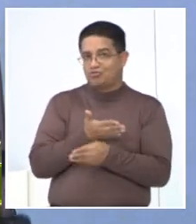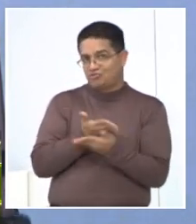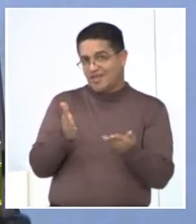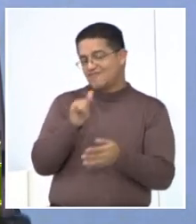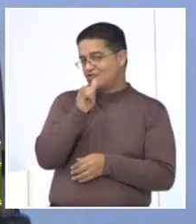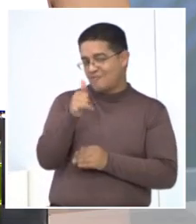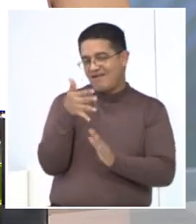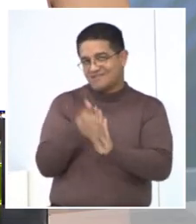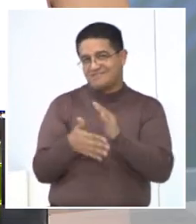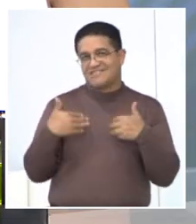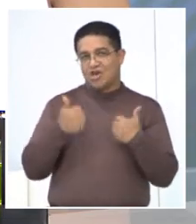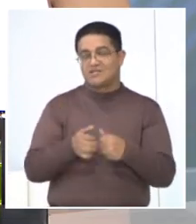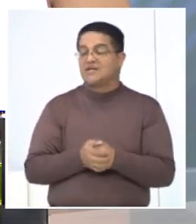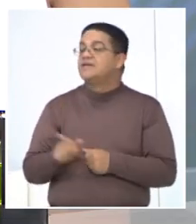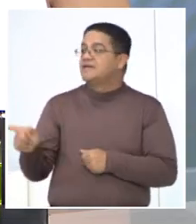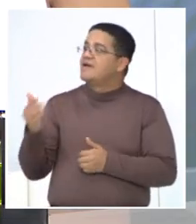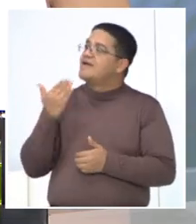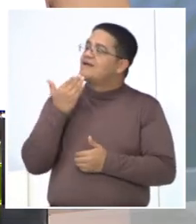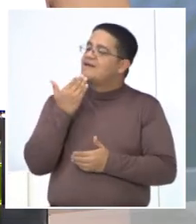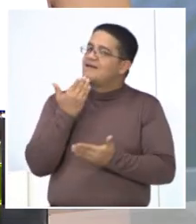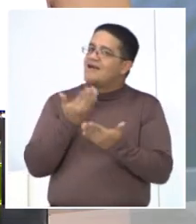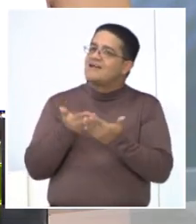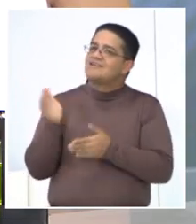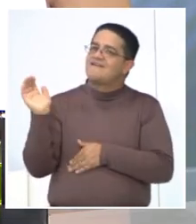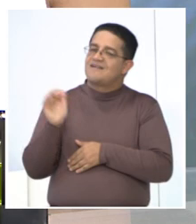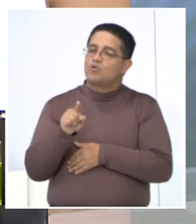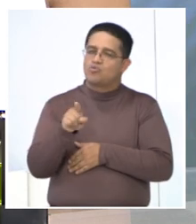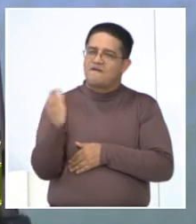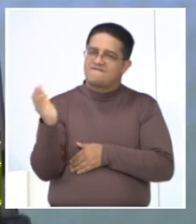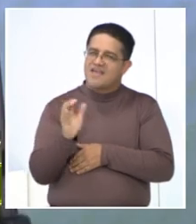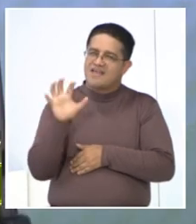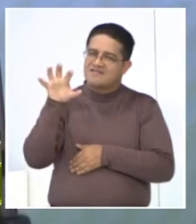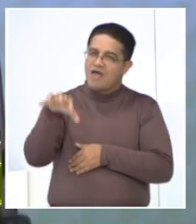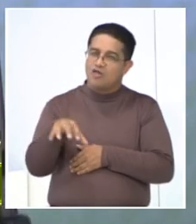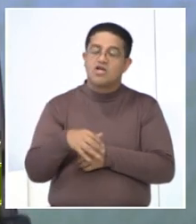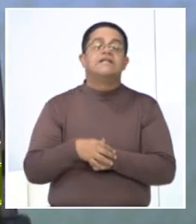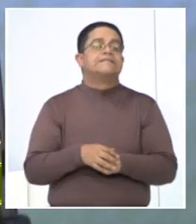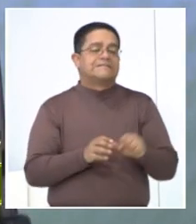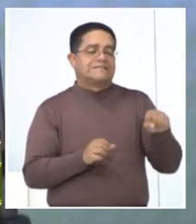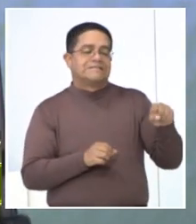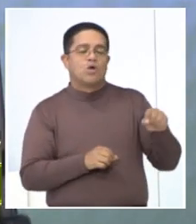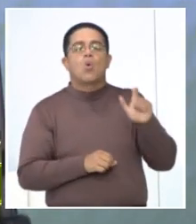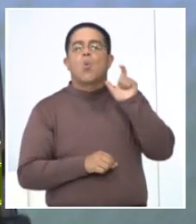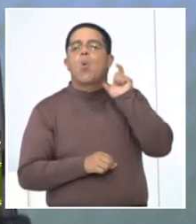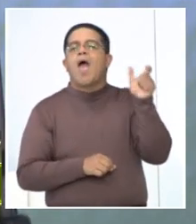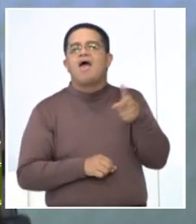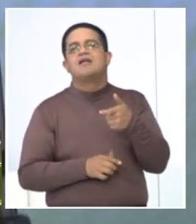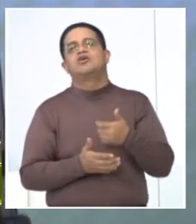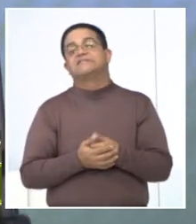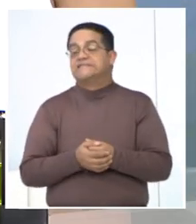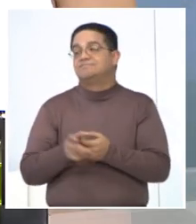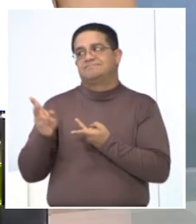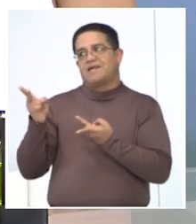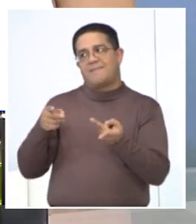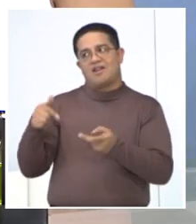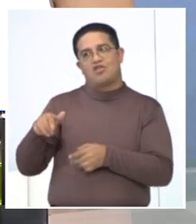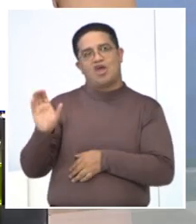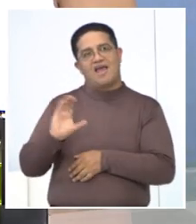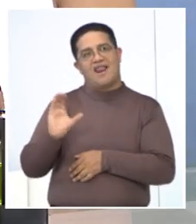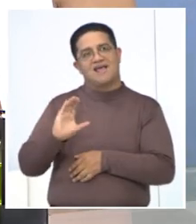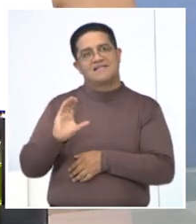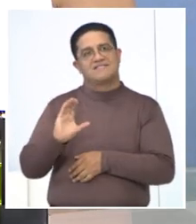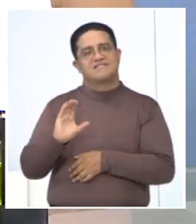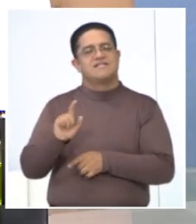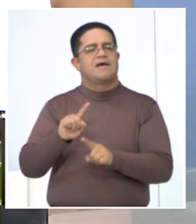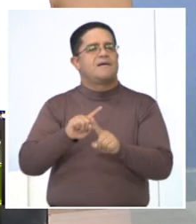en salud. Gracias por visitarnos acá en Caracas. Usted viene de otra entidad, ¿no? Sí, del estado Guárico. Así que bueno, bienvenido a la capital. Pero vamos a